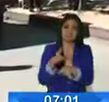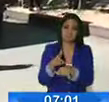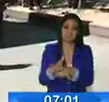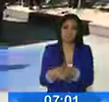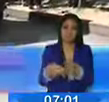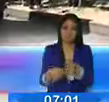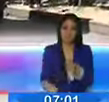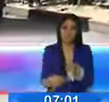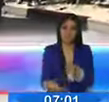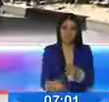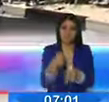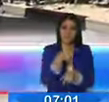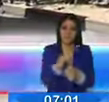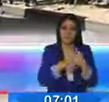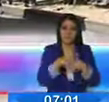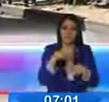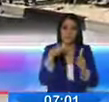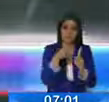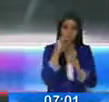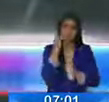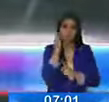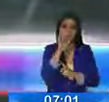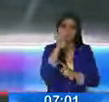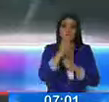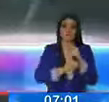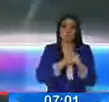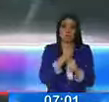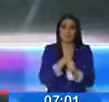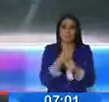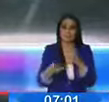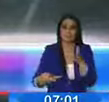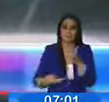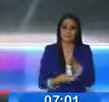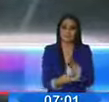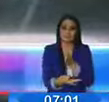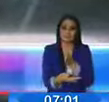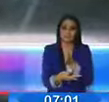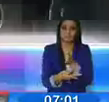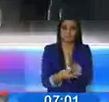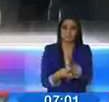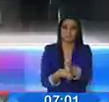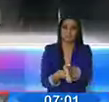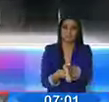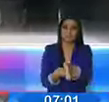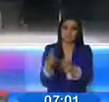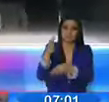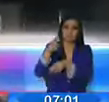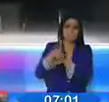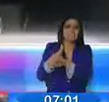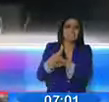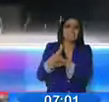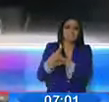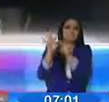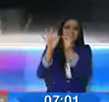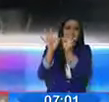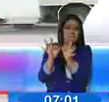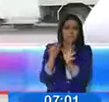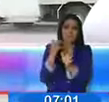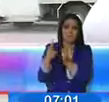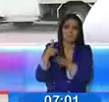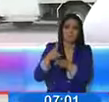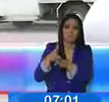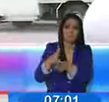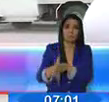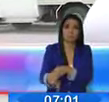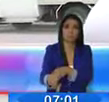la mujer de 34 años sido abajo del enorme automotor que rodó sin control cuando supuestamente estaba en daño mecánico a